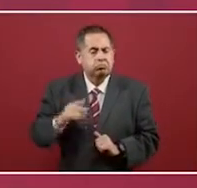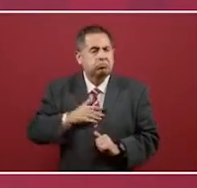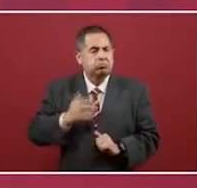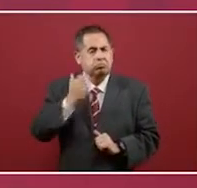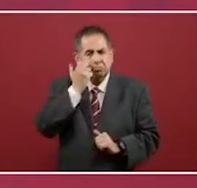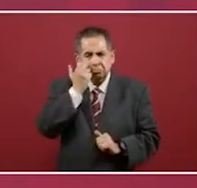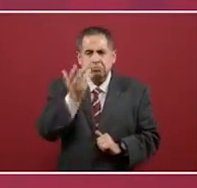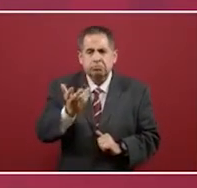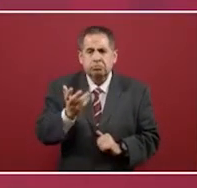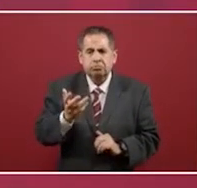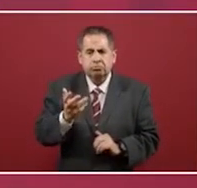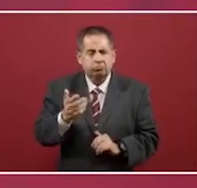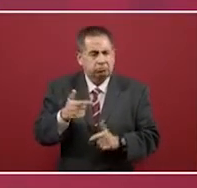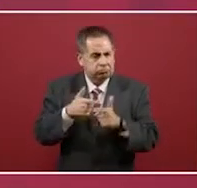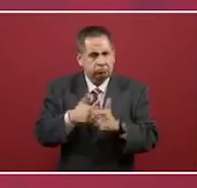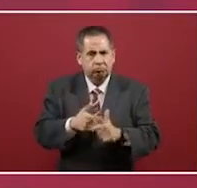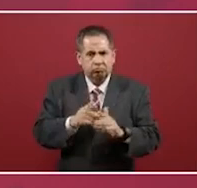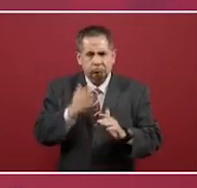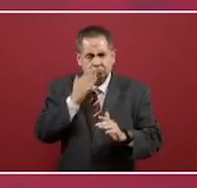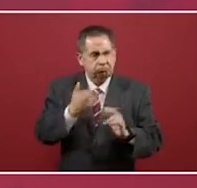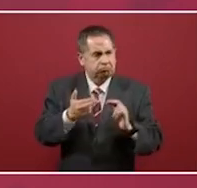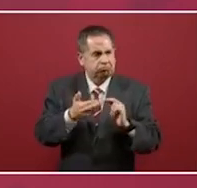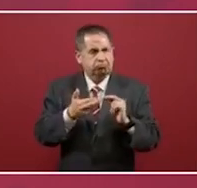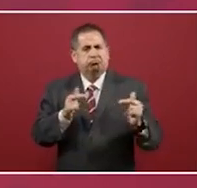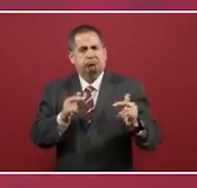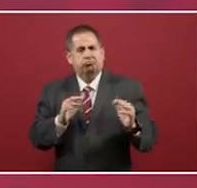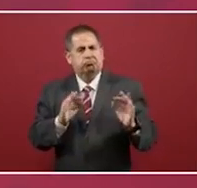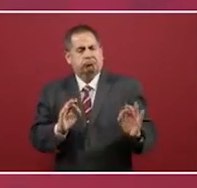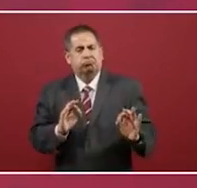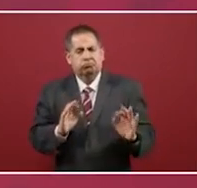queremos mantener una relación